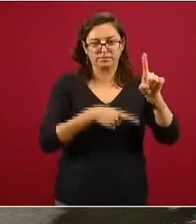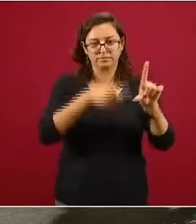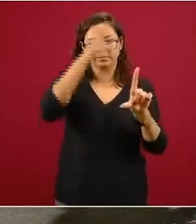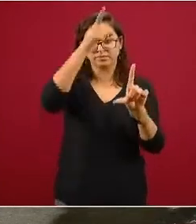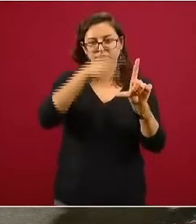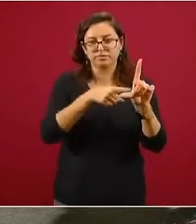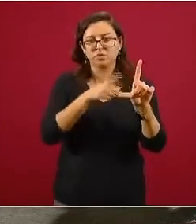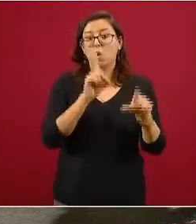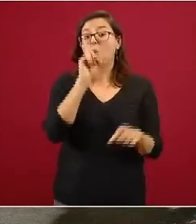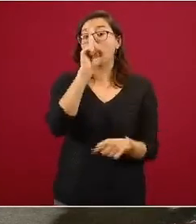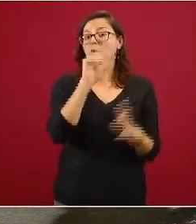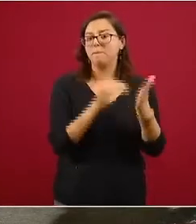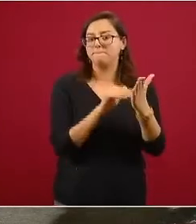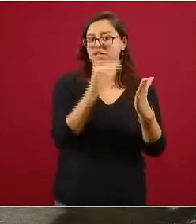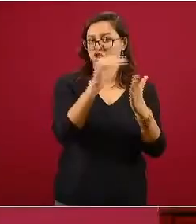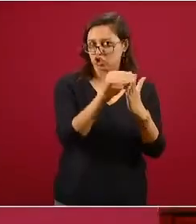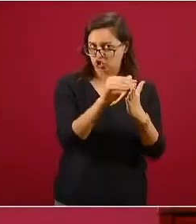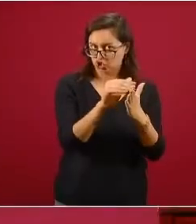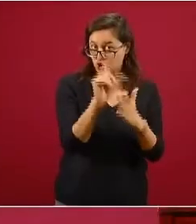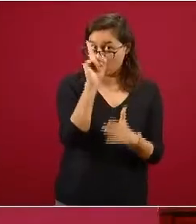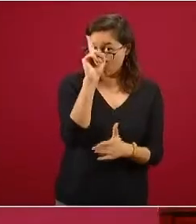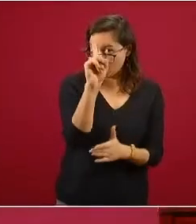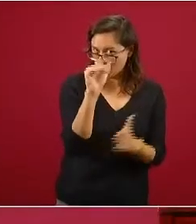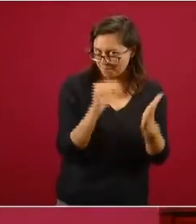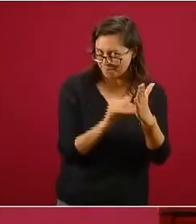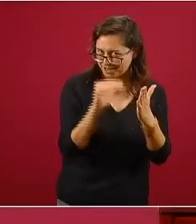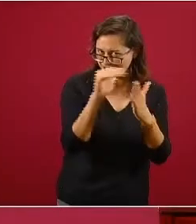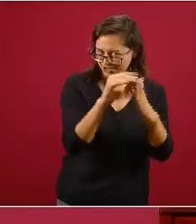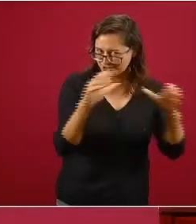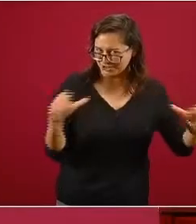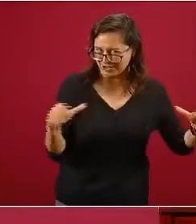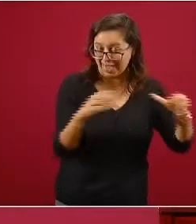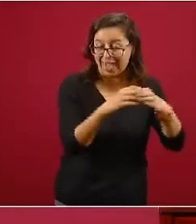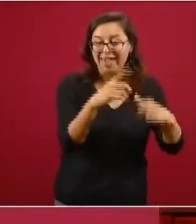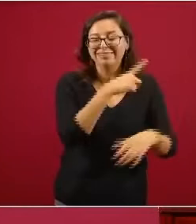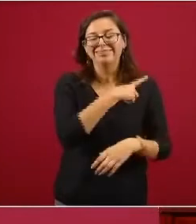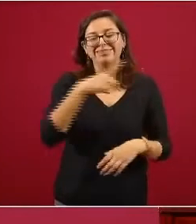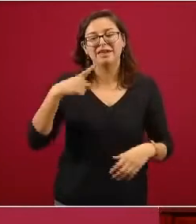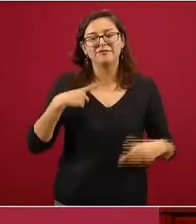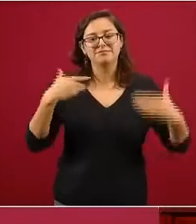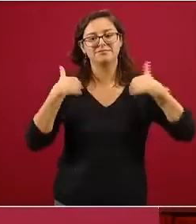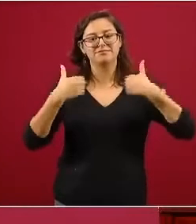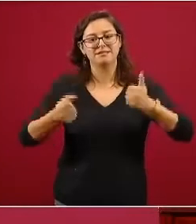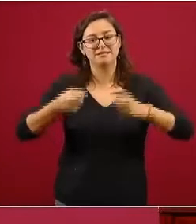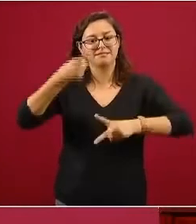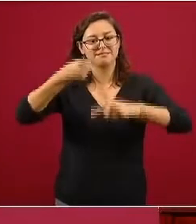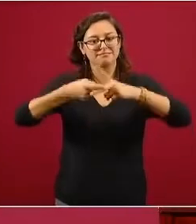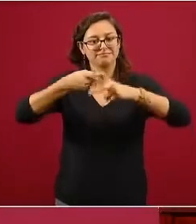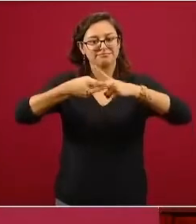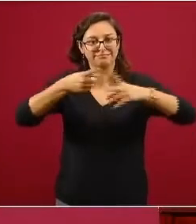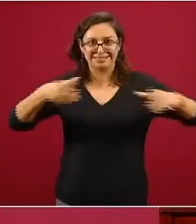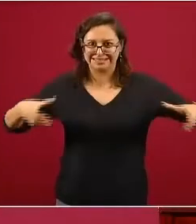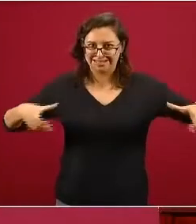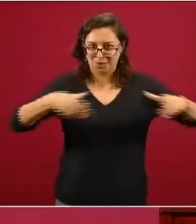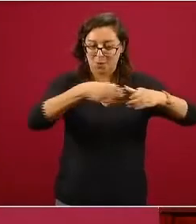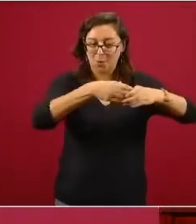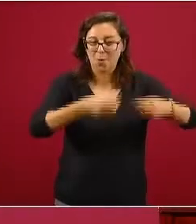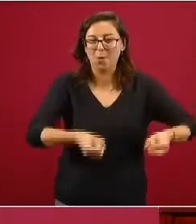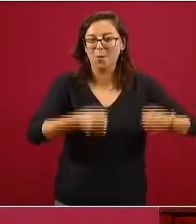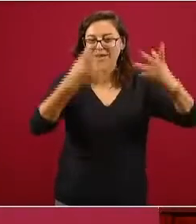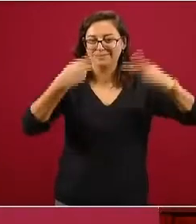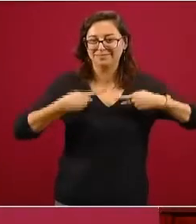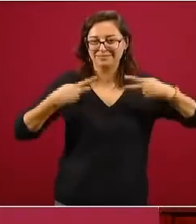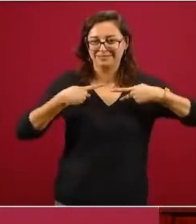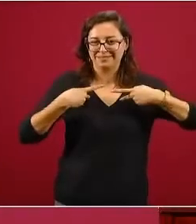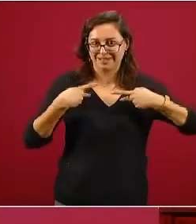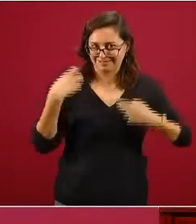por millón de habitantes, importantísimo que las comparaciones consideren el tamaño de la población. De otra manera,